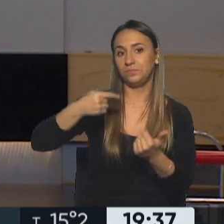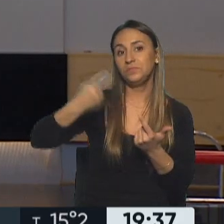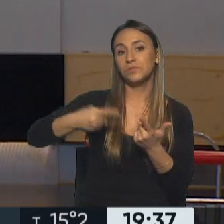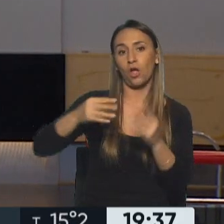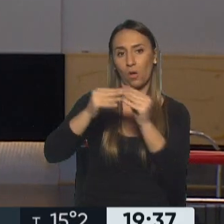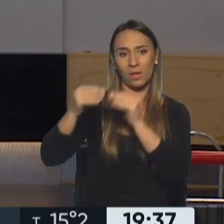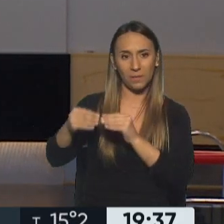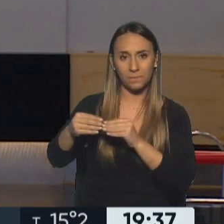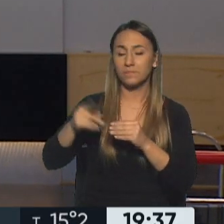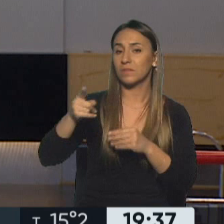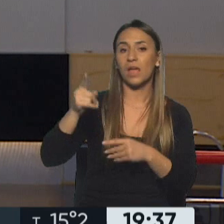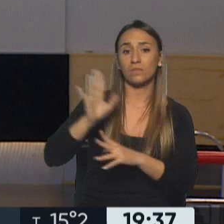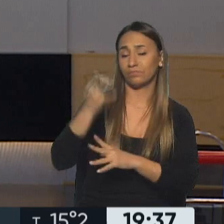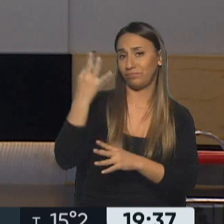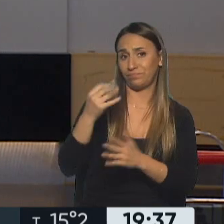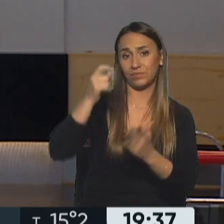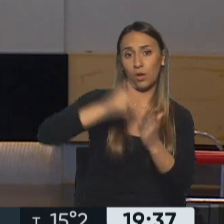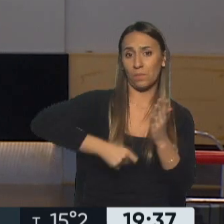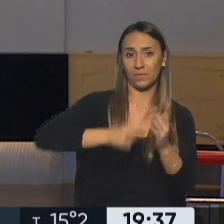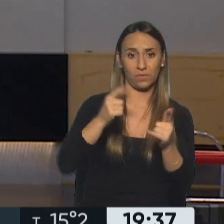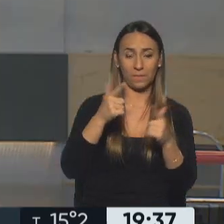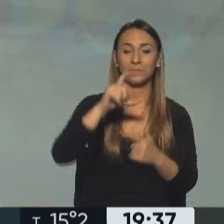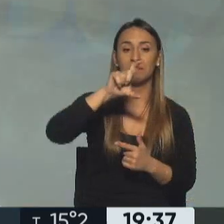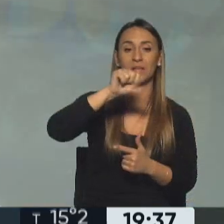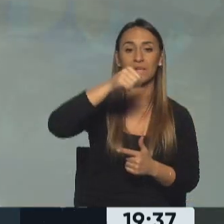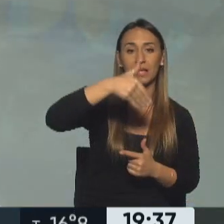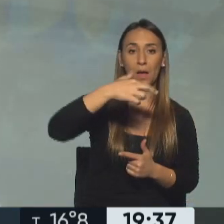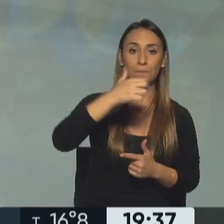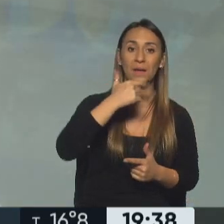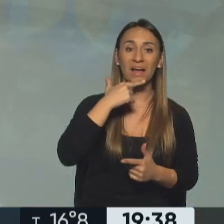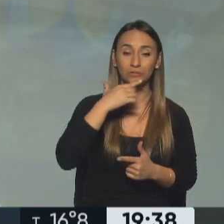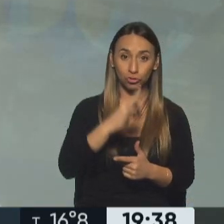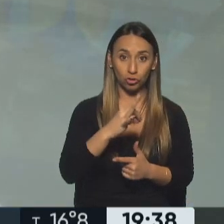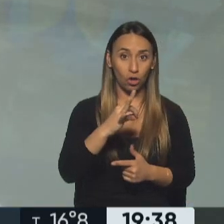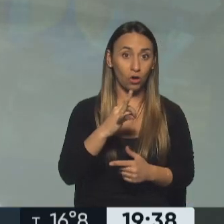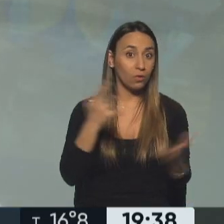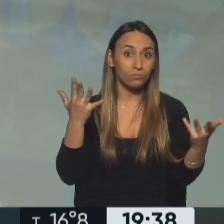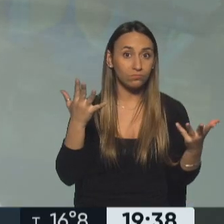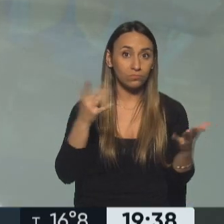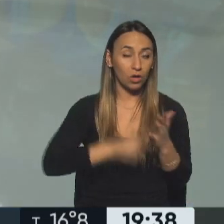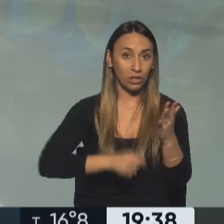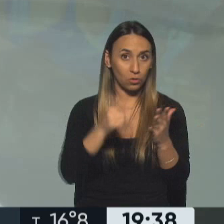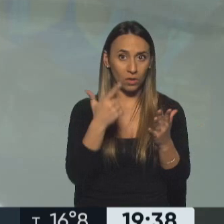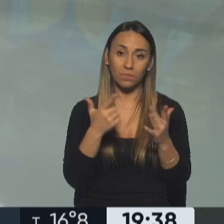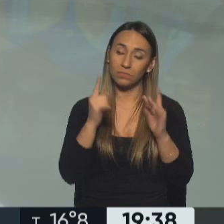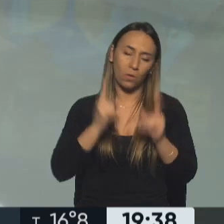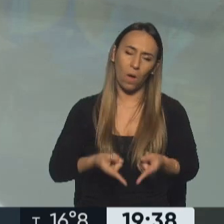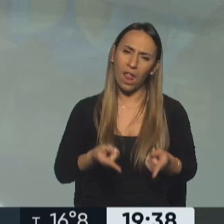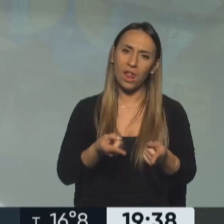estaba sin contrato, estoy hablando de Campazzo, Facu, que con el riesgo, lógicamente, de